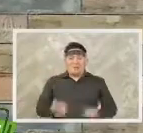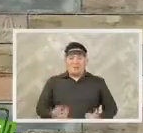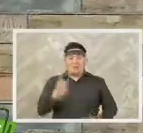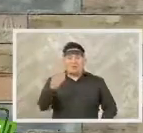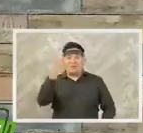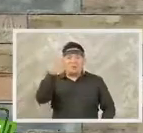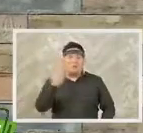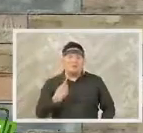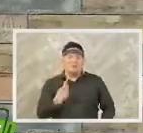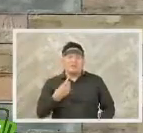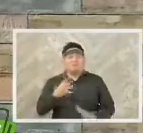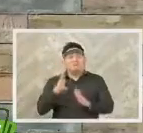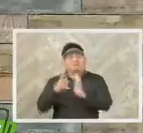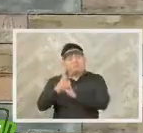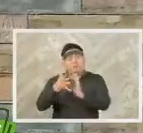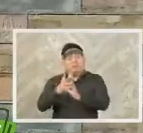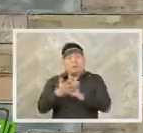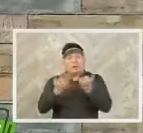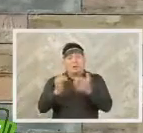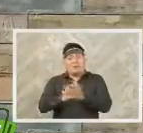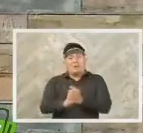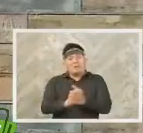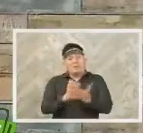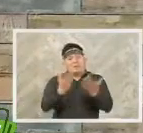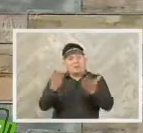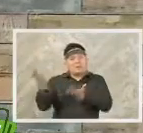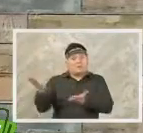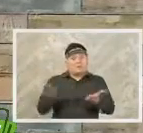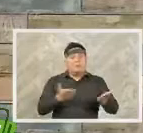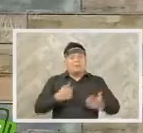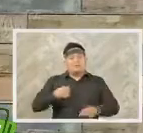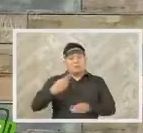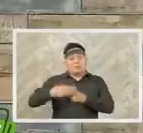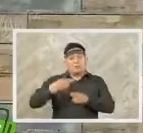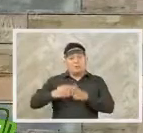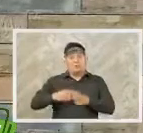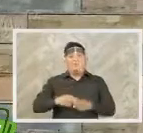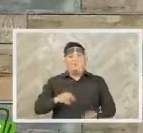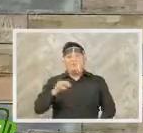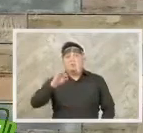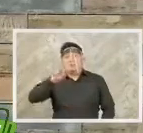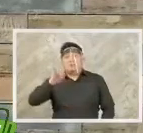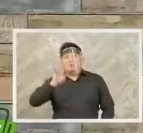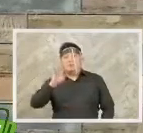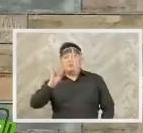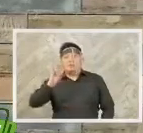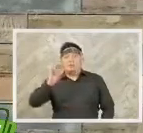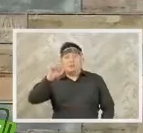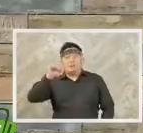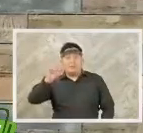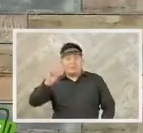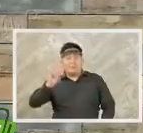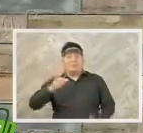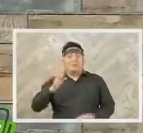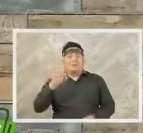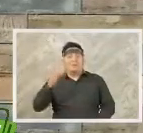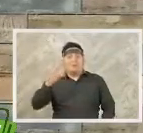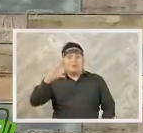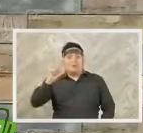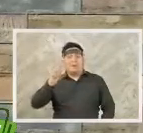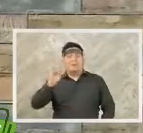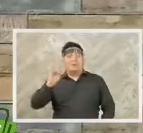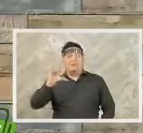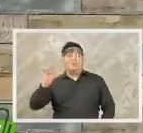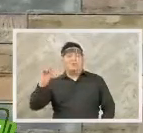transmisión. Le doy la más cordial bienvenida. Mi nombre es Jamie Castillo y por supuesto hoy estamos en nuestra segunda